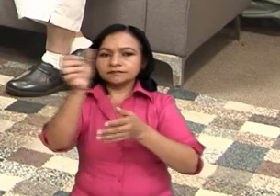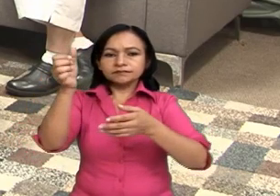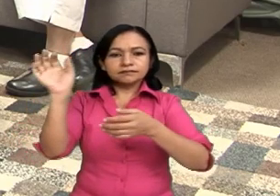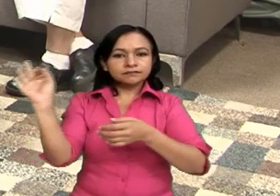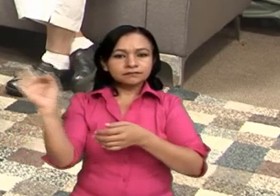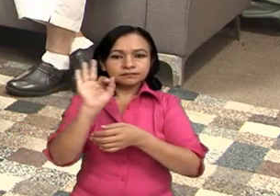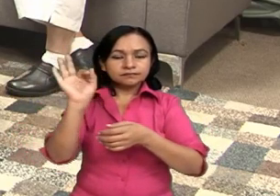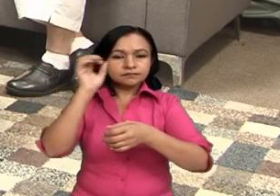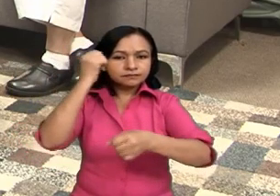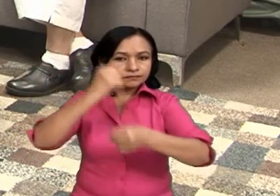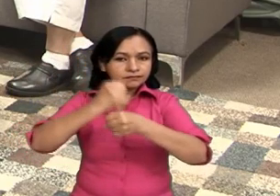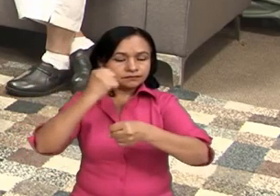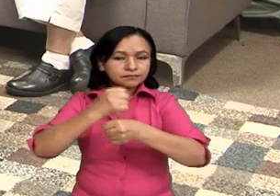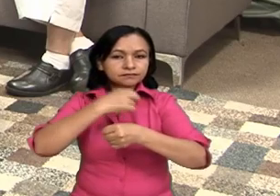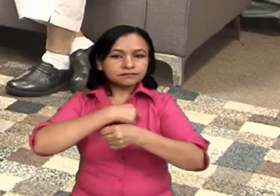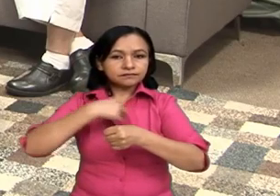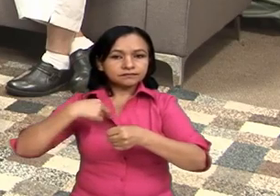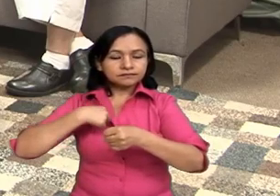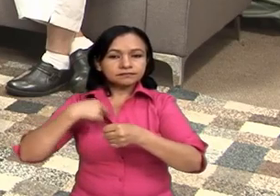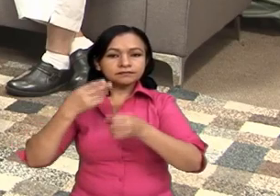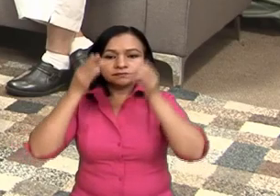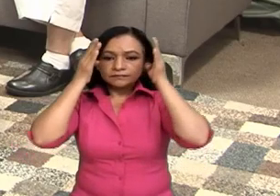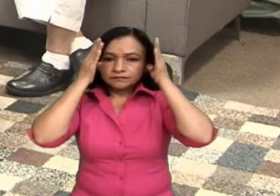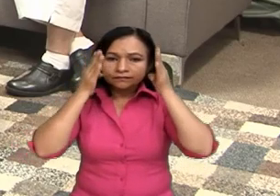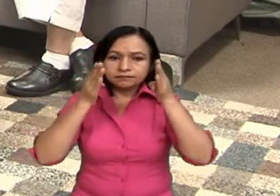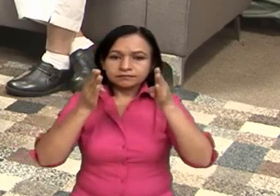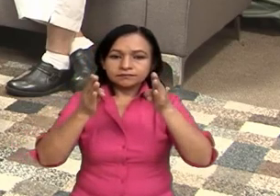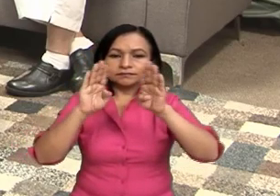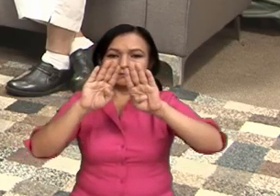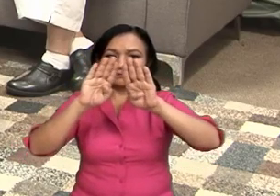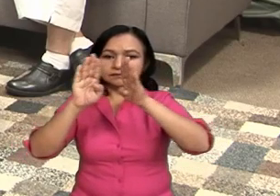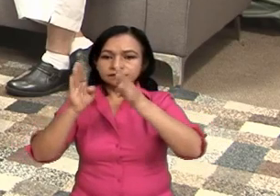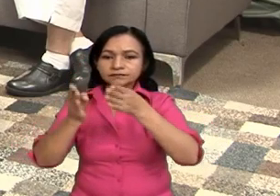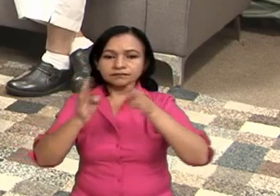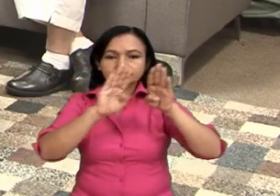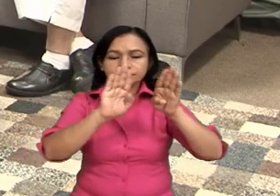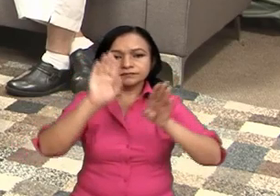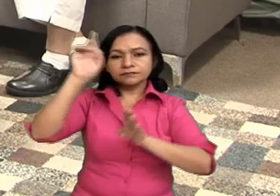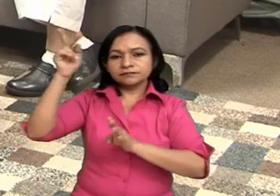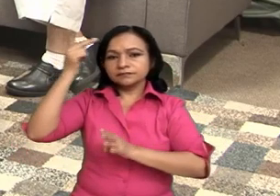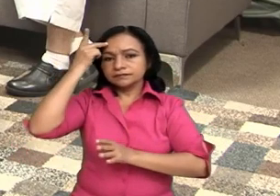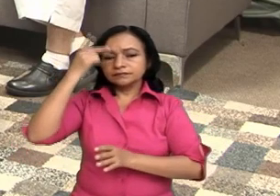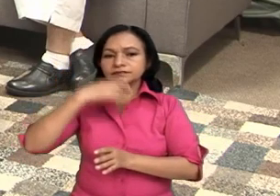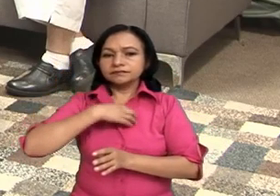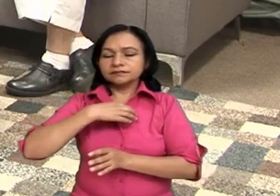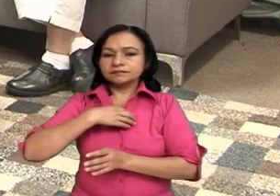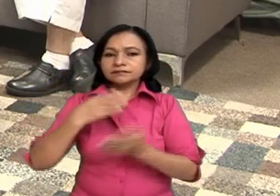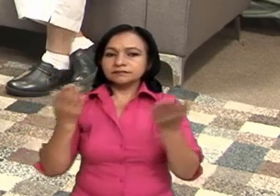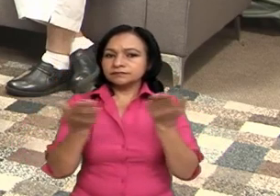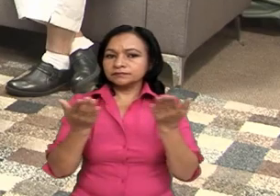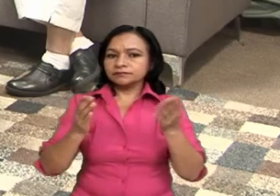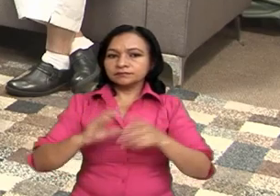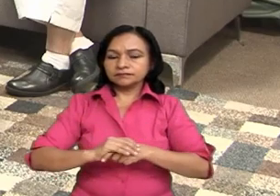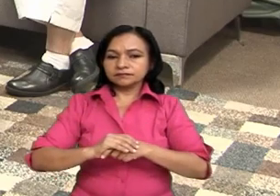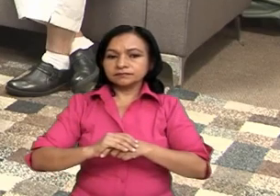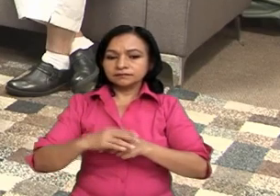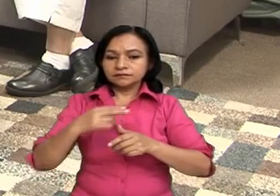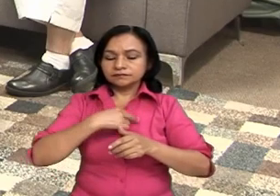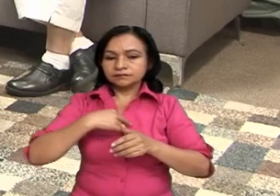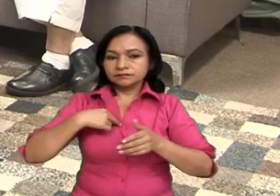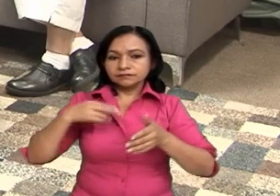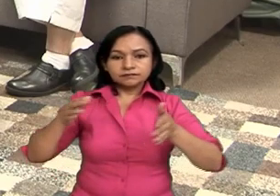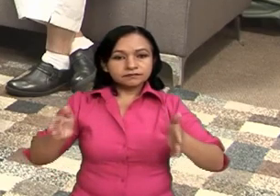han sido precisamente enfocados en las mujeres dentro de estas políticas? Nosotros estamos impulsando